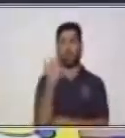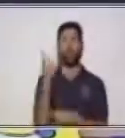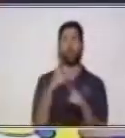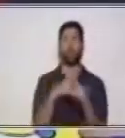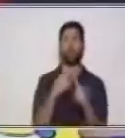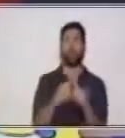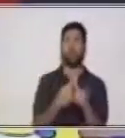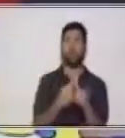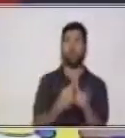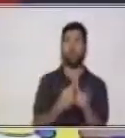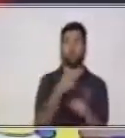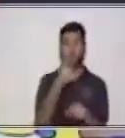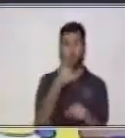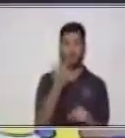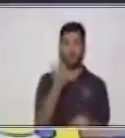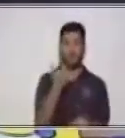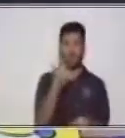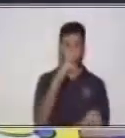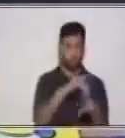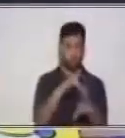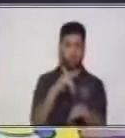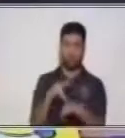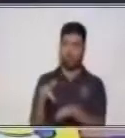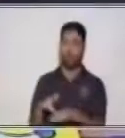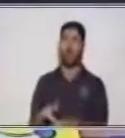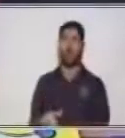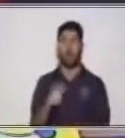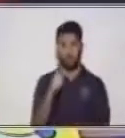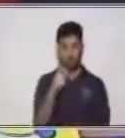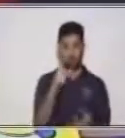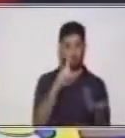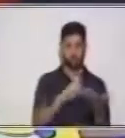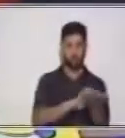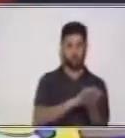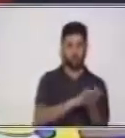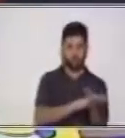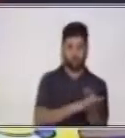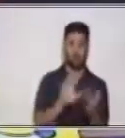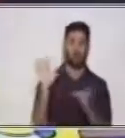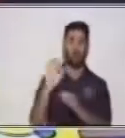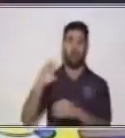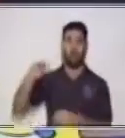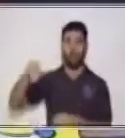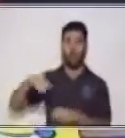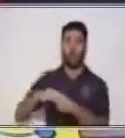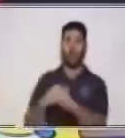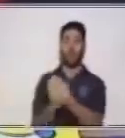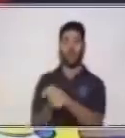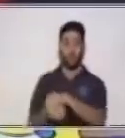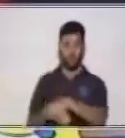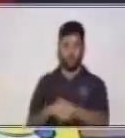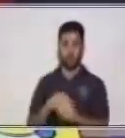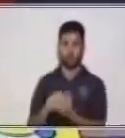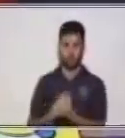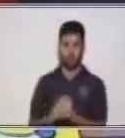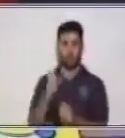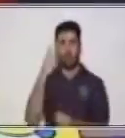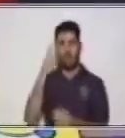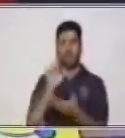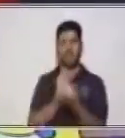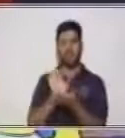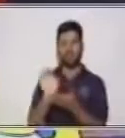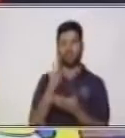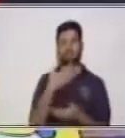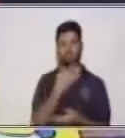que toquemos monedas, tenemos que lavarnos nuestras manos con agua y jabón o alcohol en